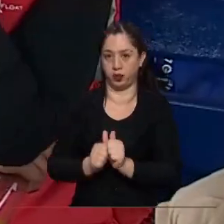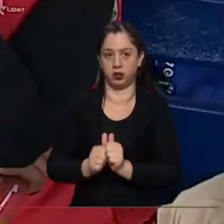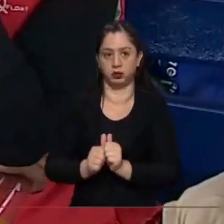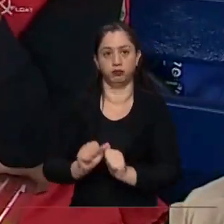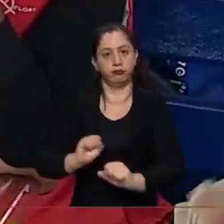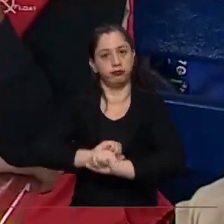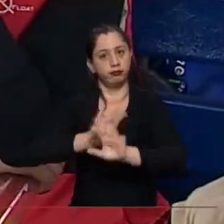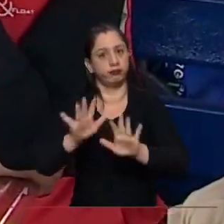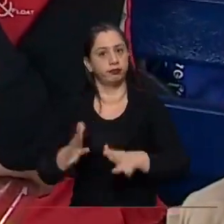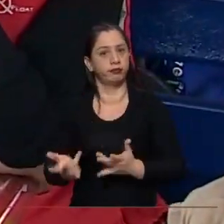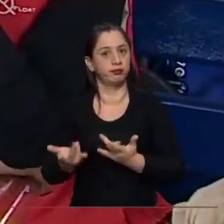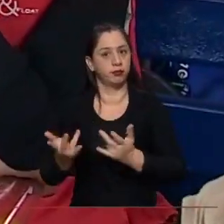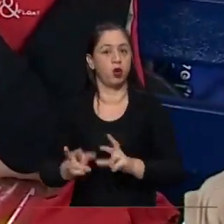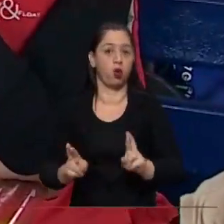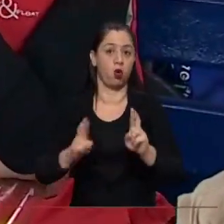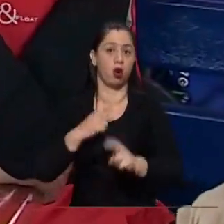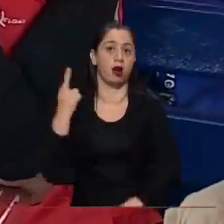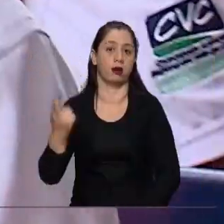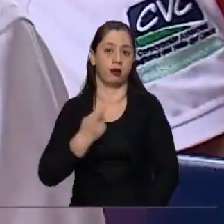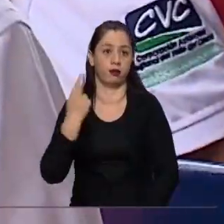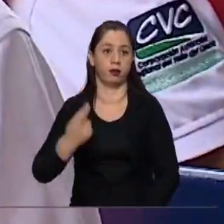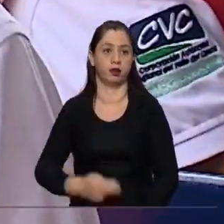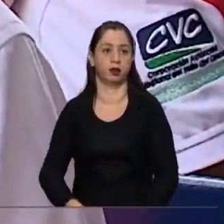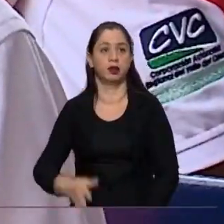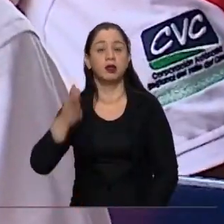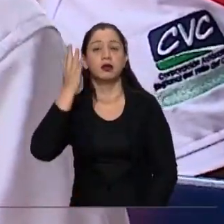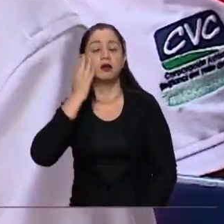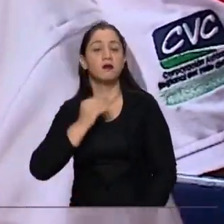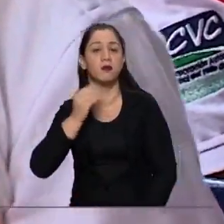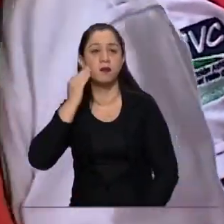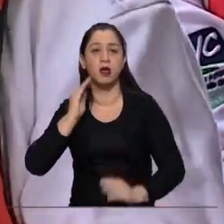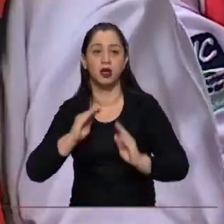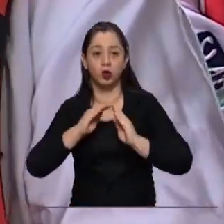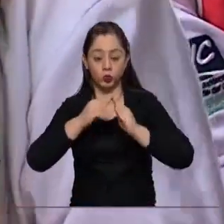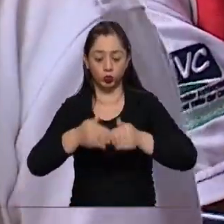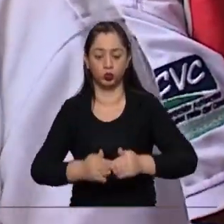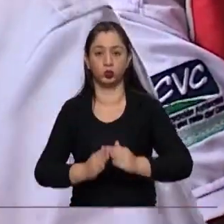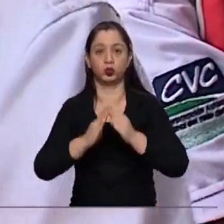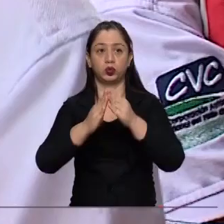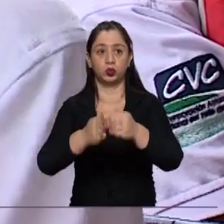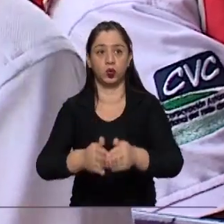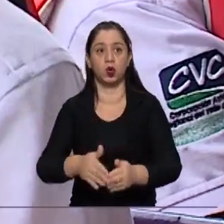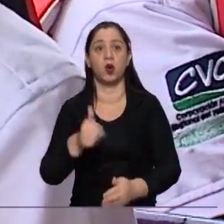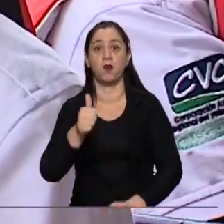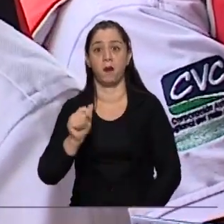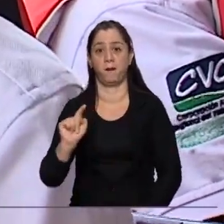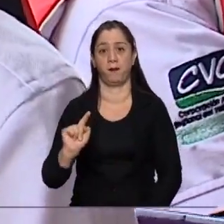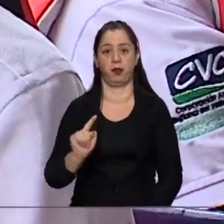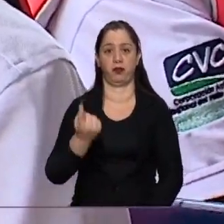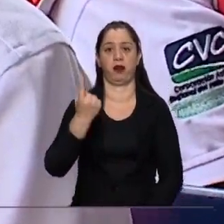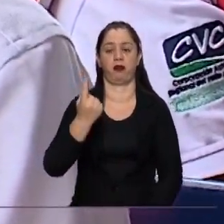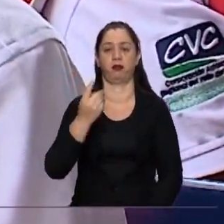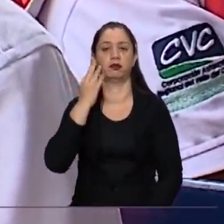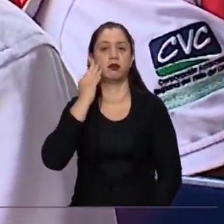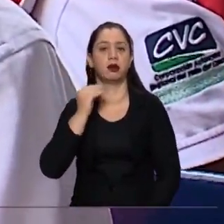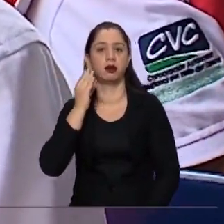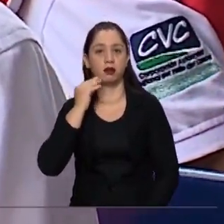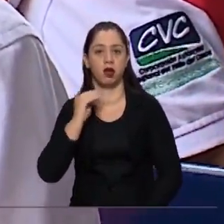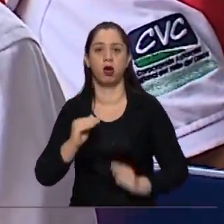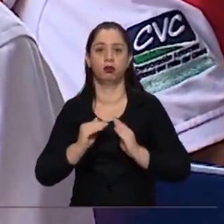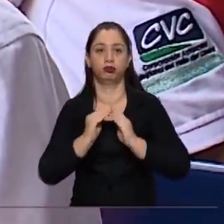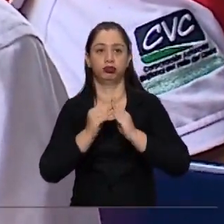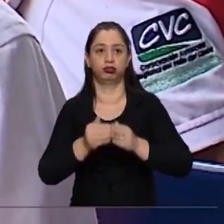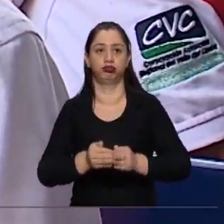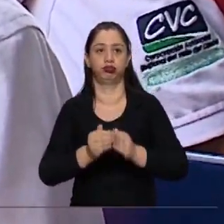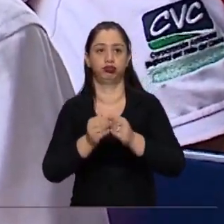que esperamos pueda repetirse. La experiencia en el barco es muy buena porque es mi primera vez que estoy montando en un barco